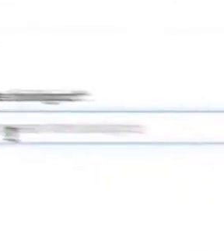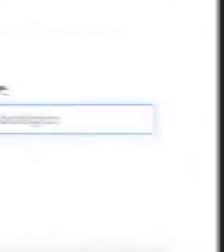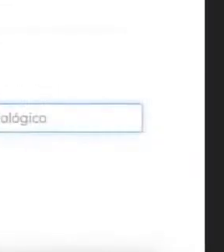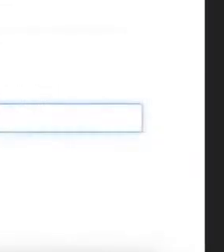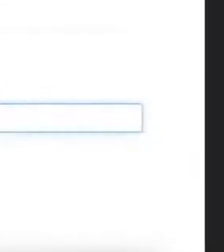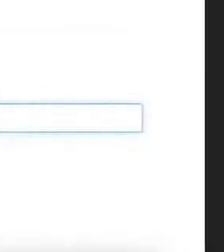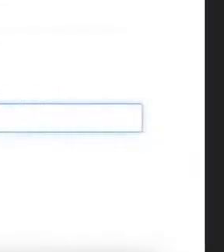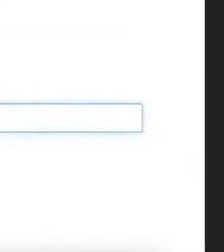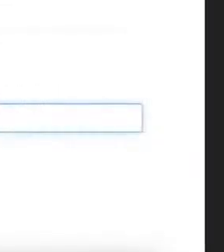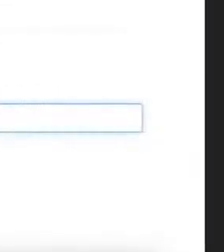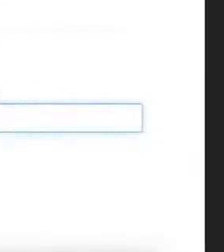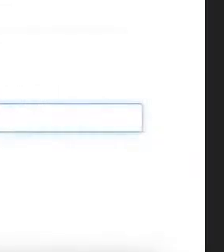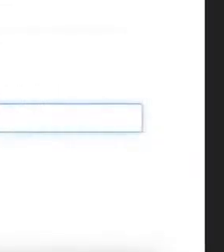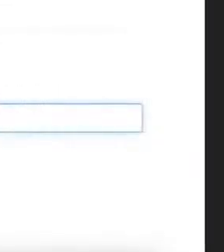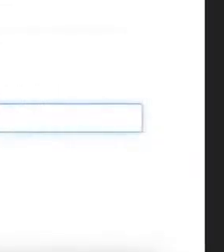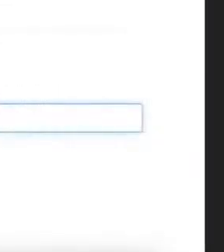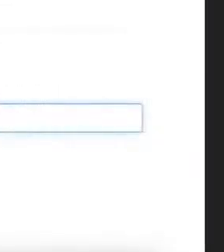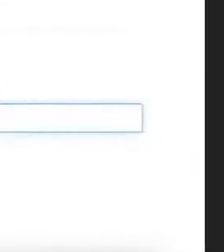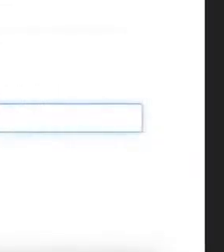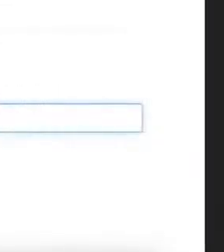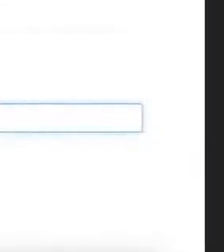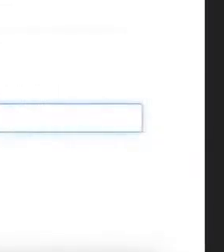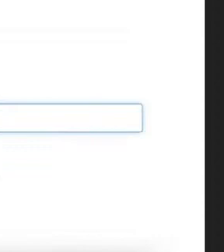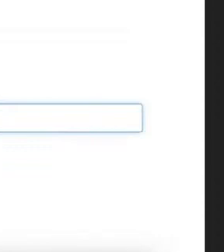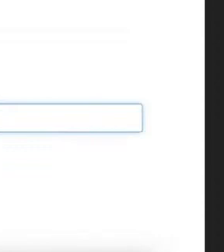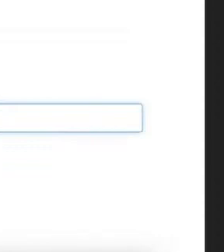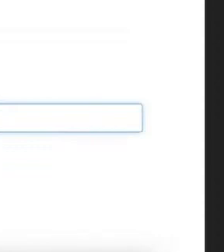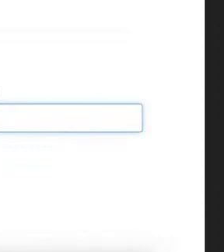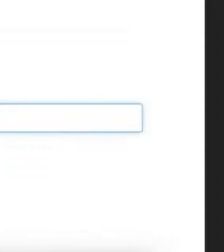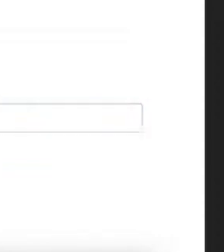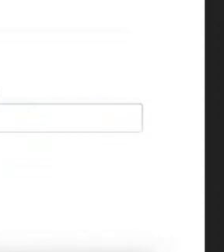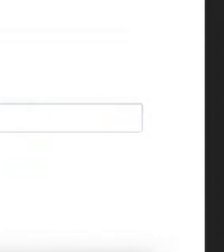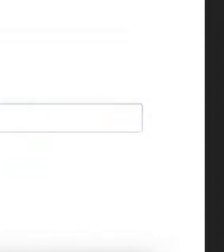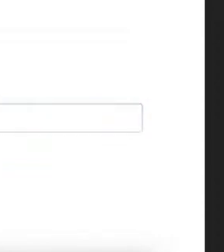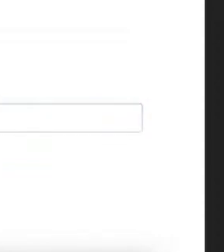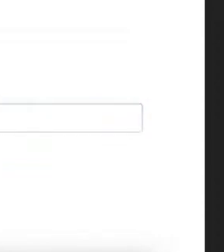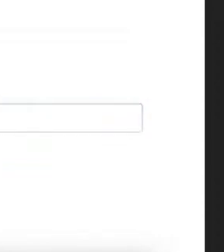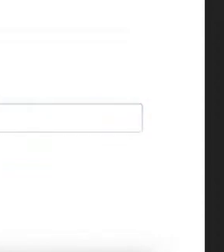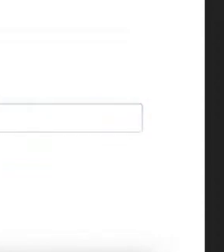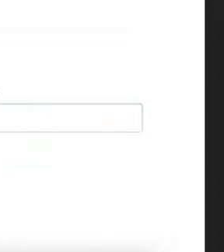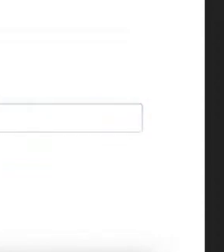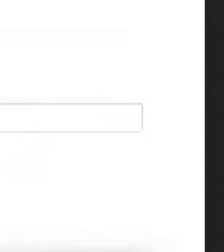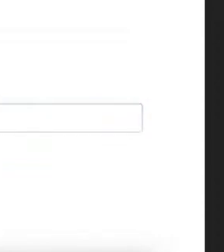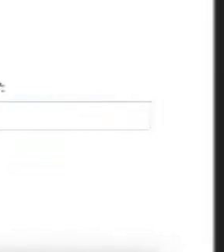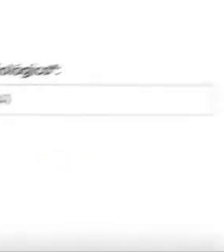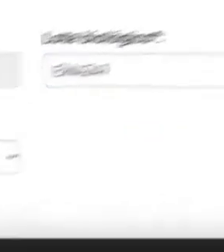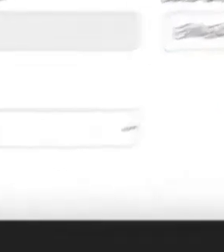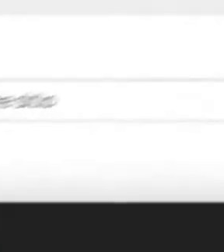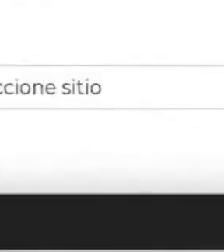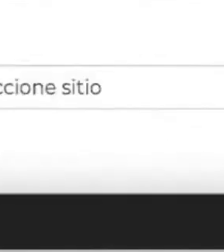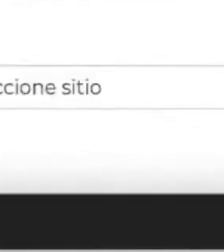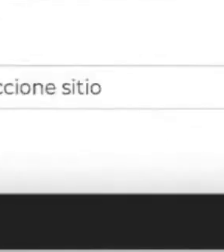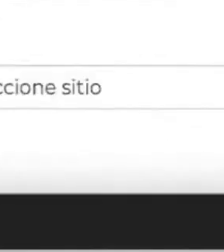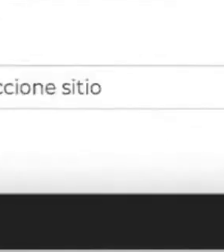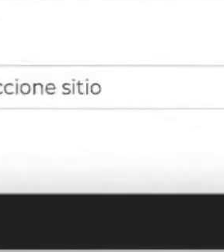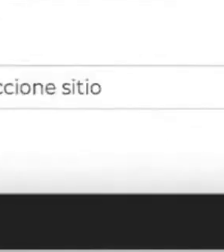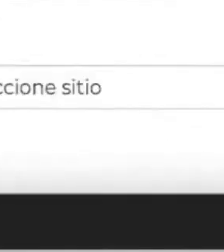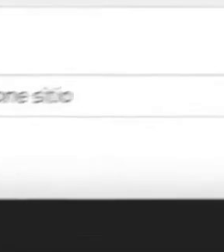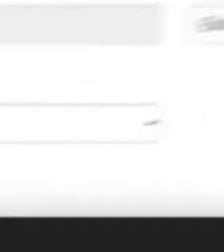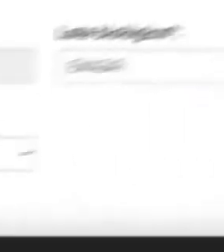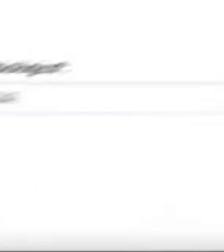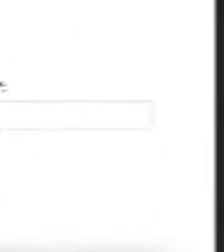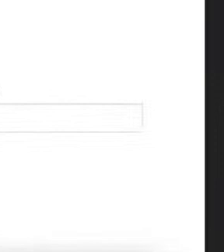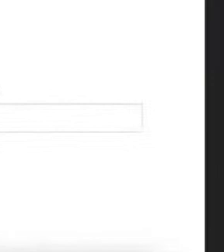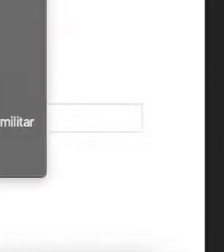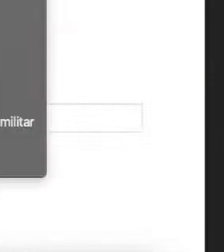Finalmente, selecciona la fecha de aplicación, número de lote biológico y el número de lote del diluyente,